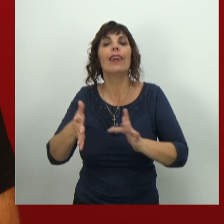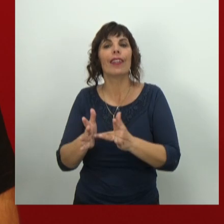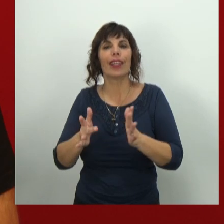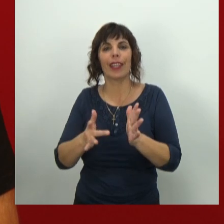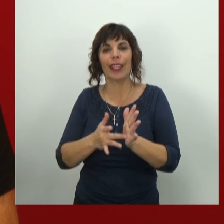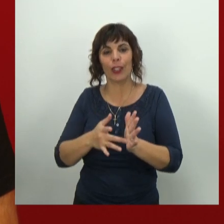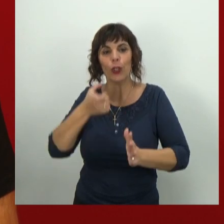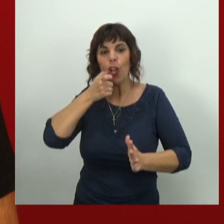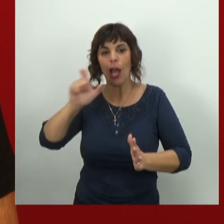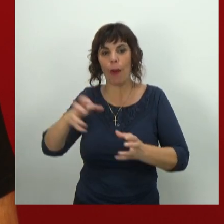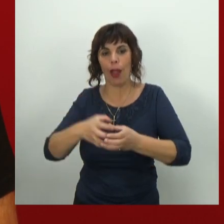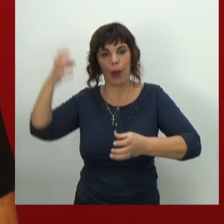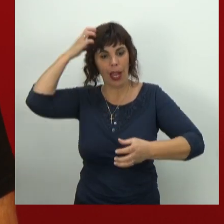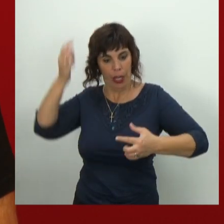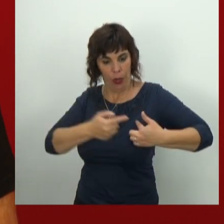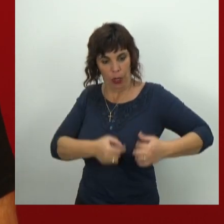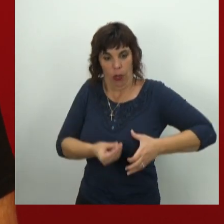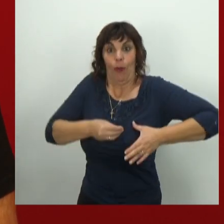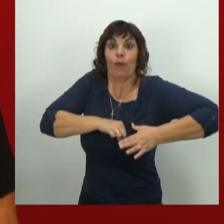la palabra del reino,